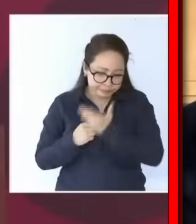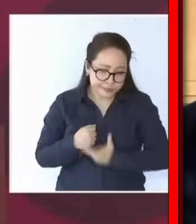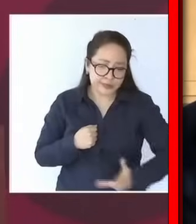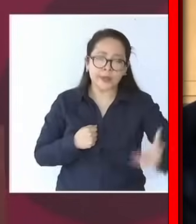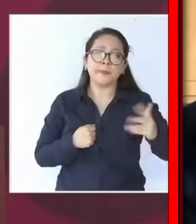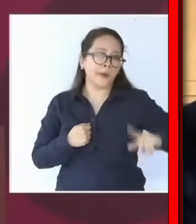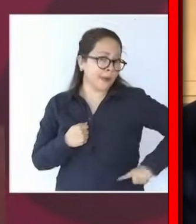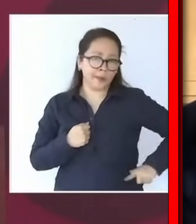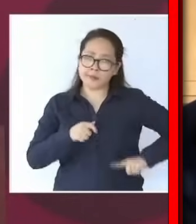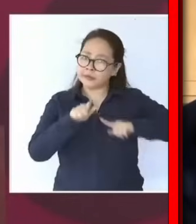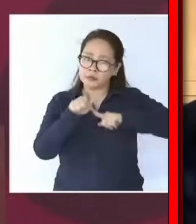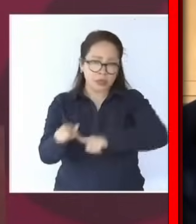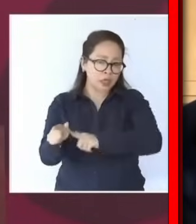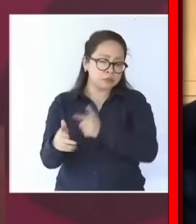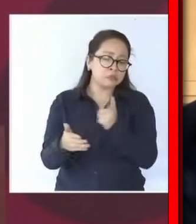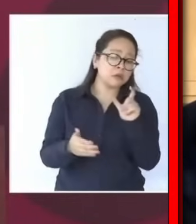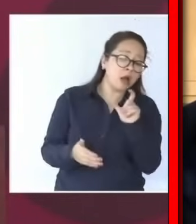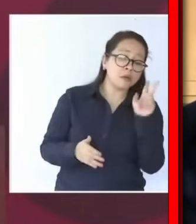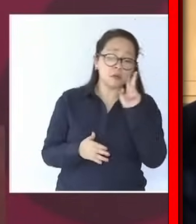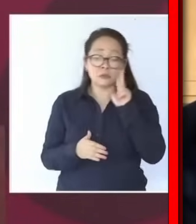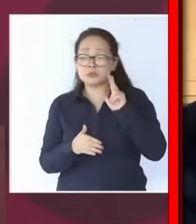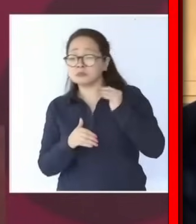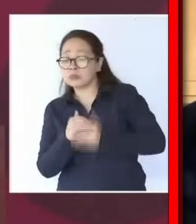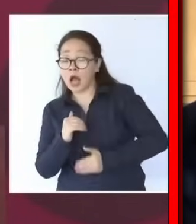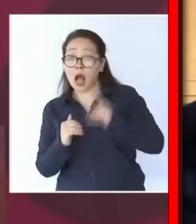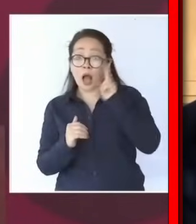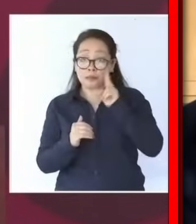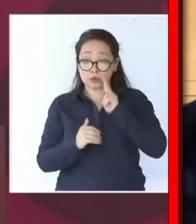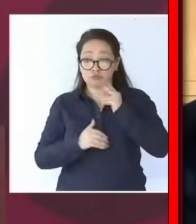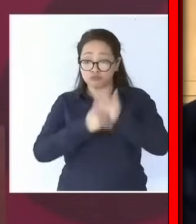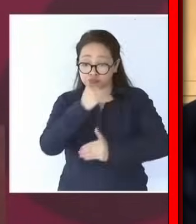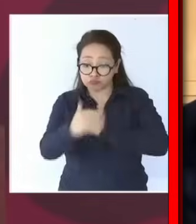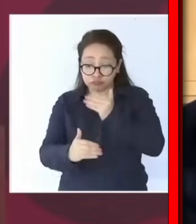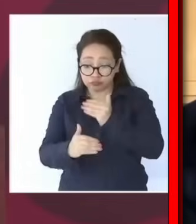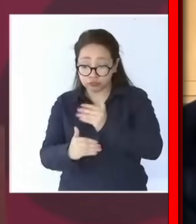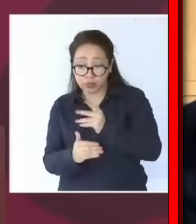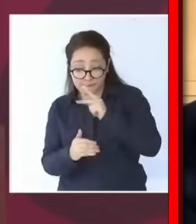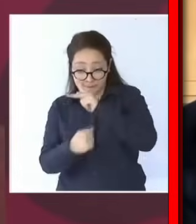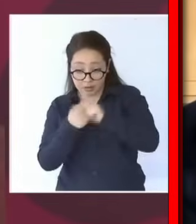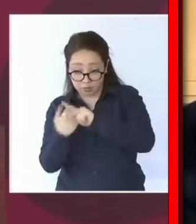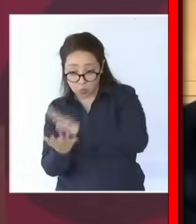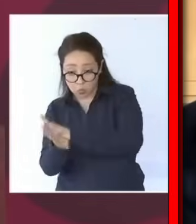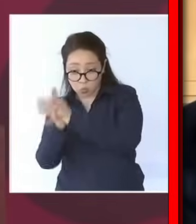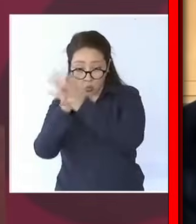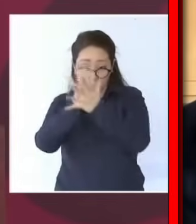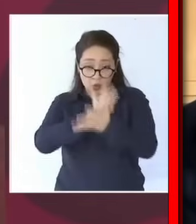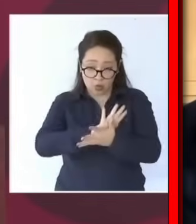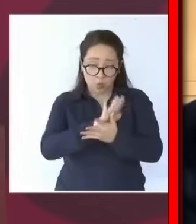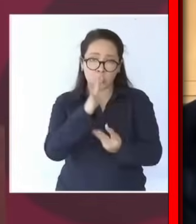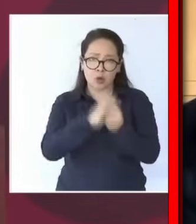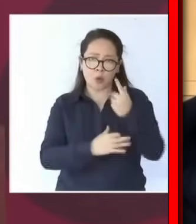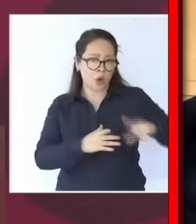queda y estoy seguro que si continúa el proceso de transformación esta política se va